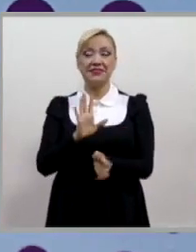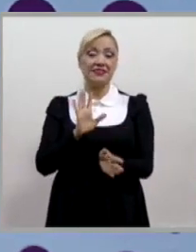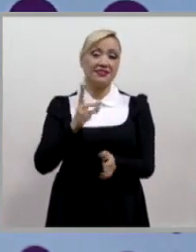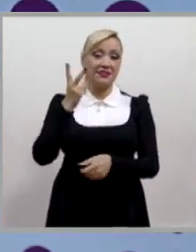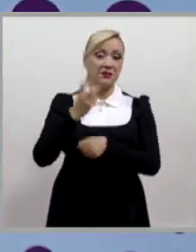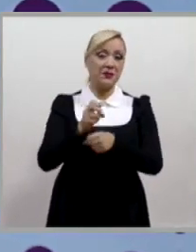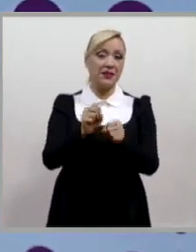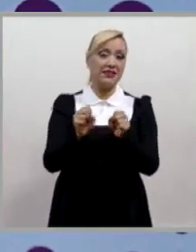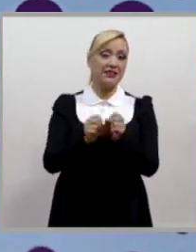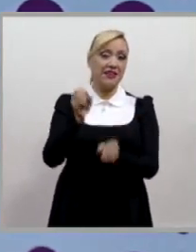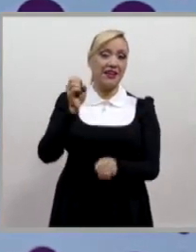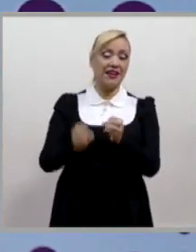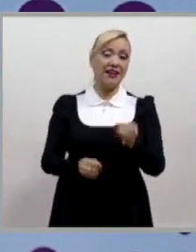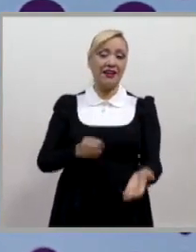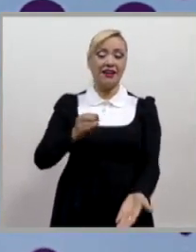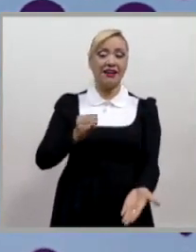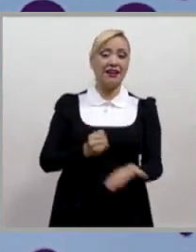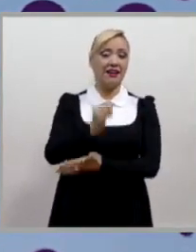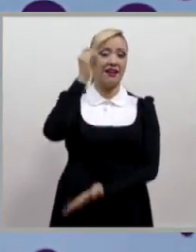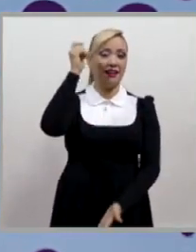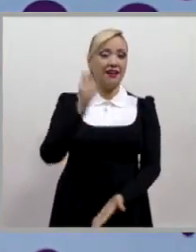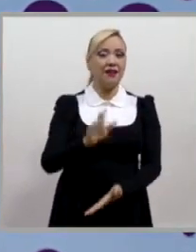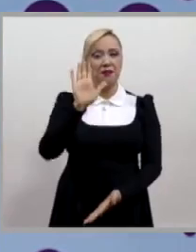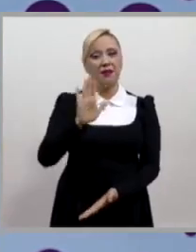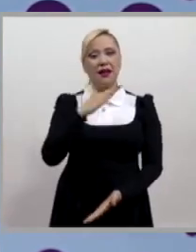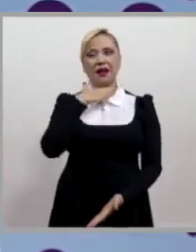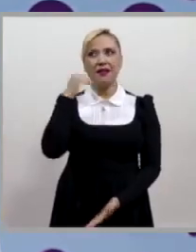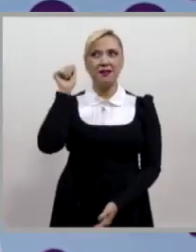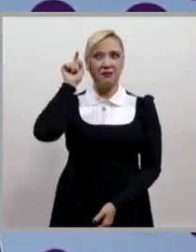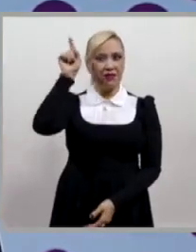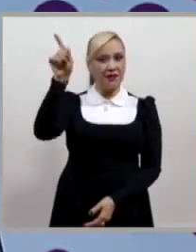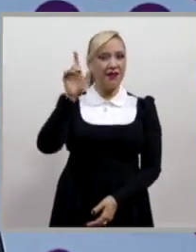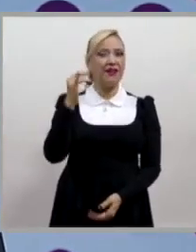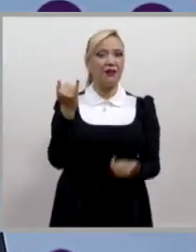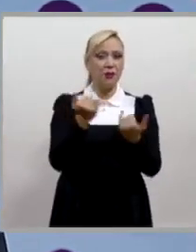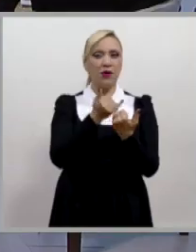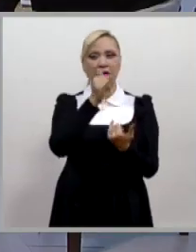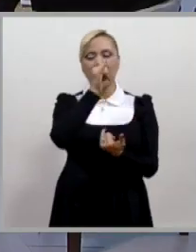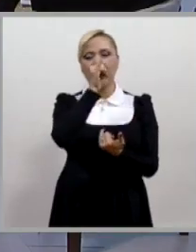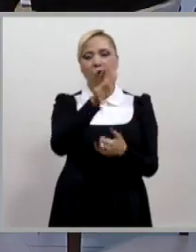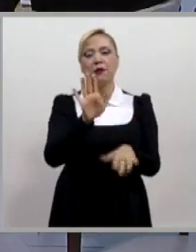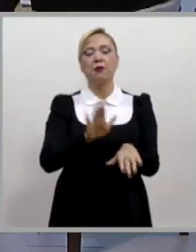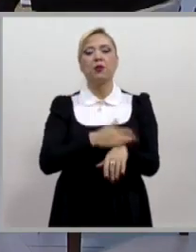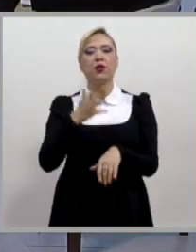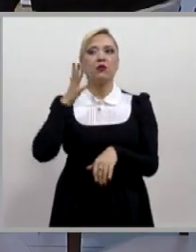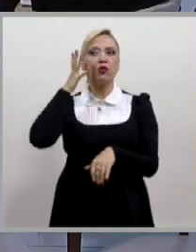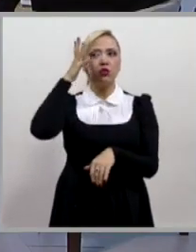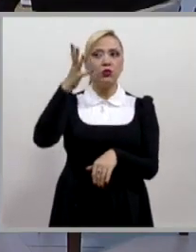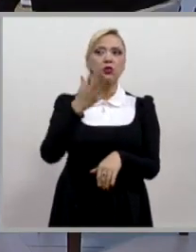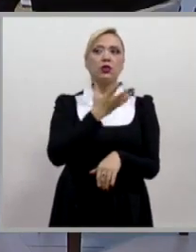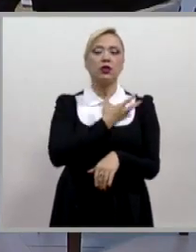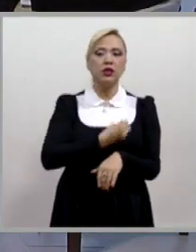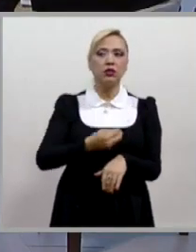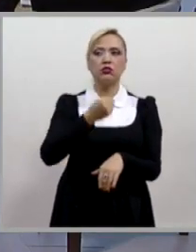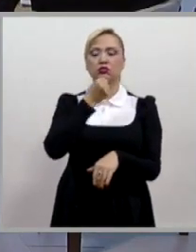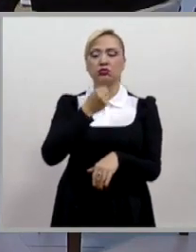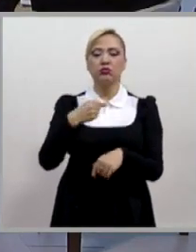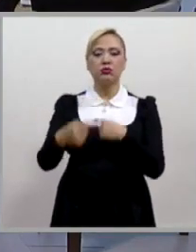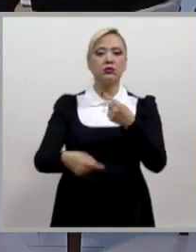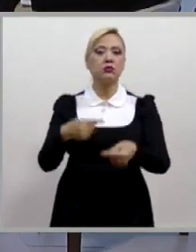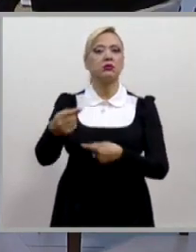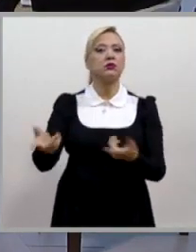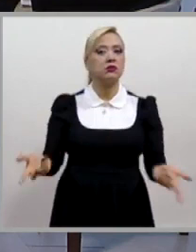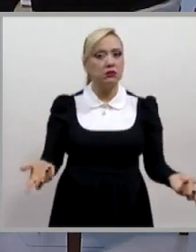dice la segunda sala. Se parece al caso, ¿no?, de Alemania, en el que se planteaba también el reclamo de generaciones, digamos, jóvenes sobre lo que